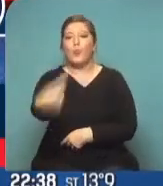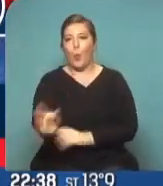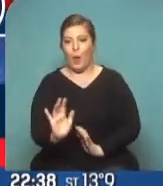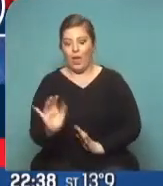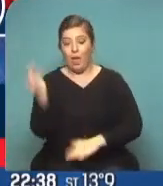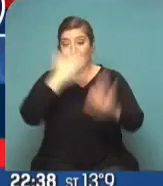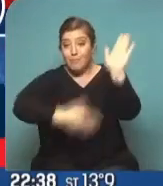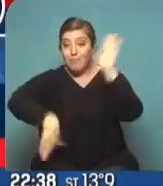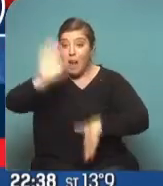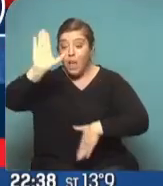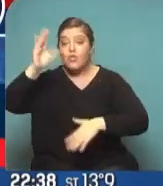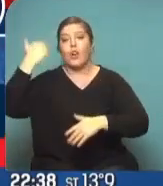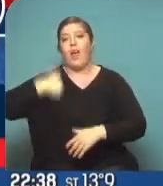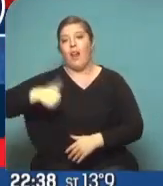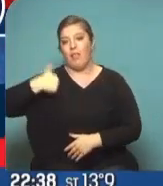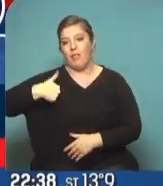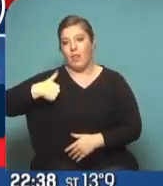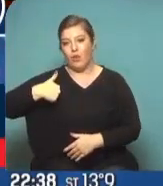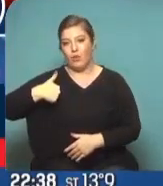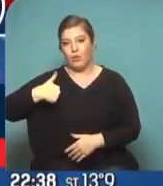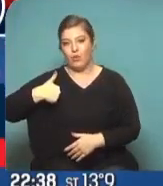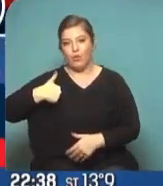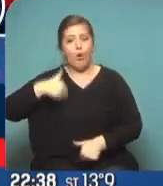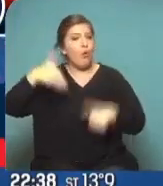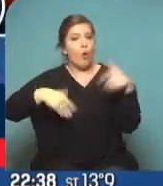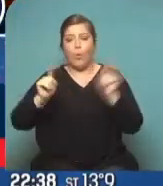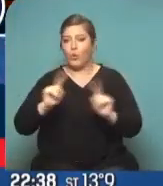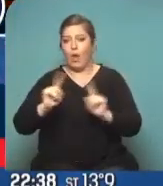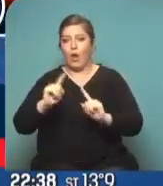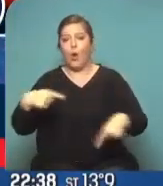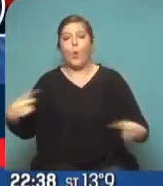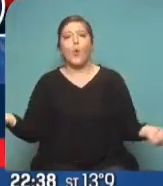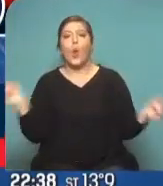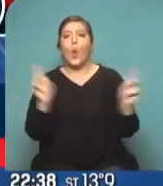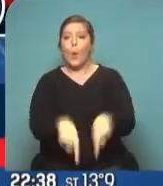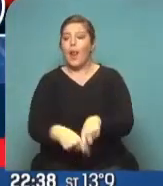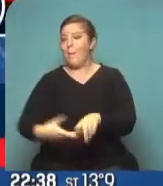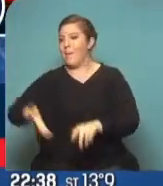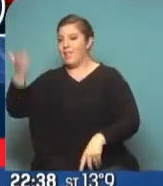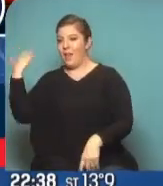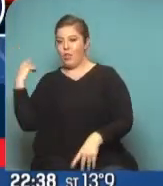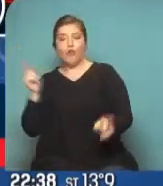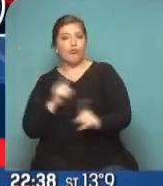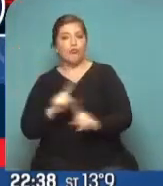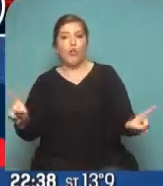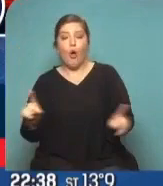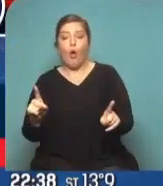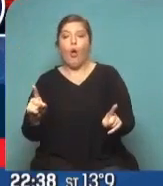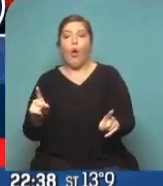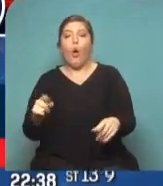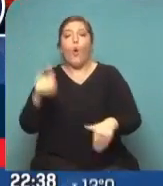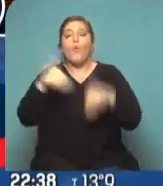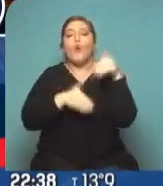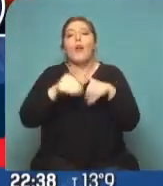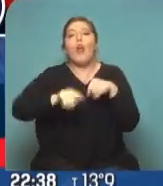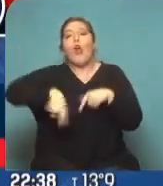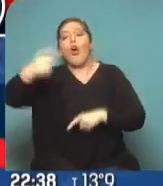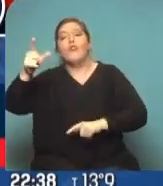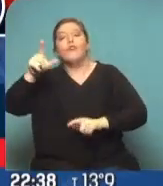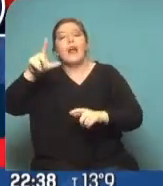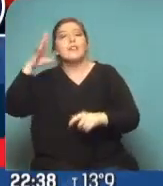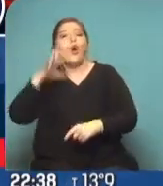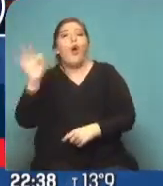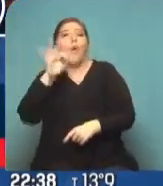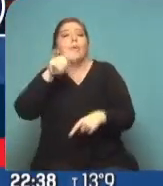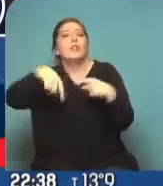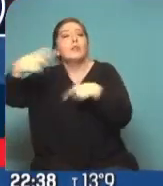la mayoría de los argentinos no votaron volver al pasado, votaron alternativas que tienen que ver con ir hacia el